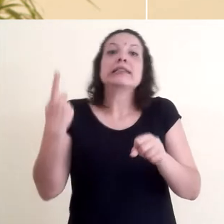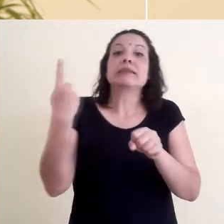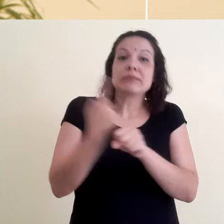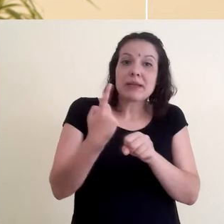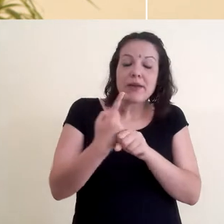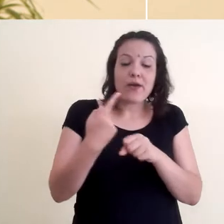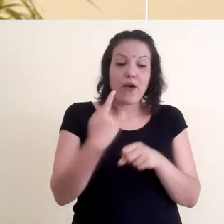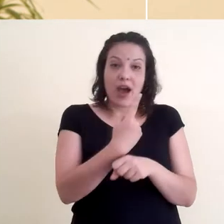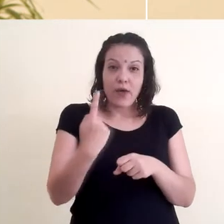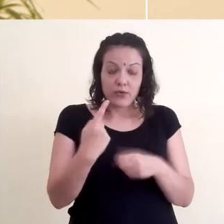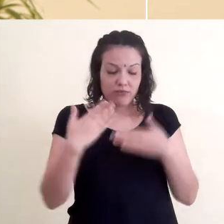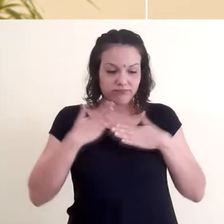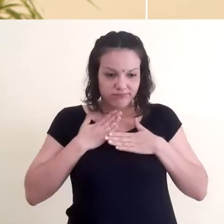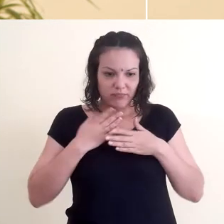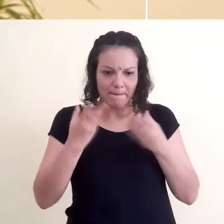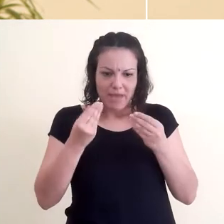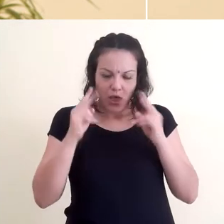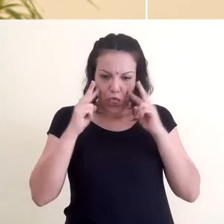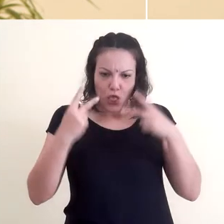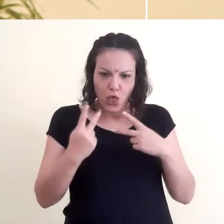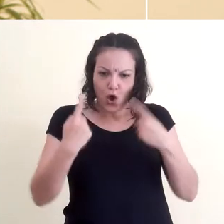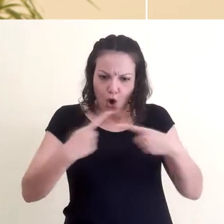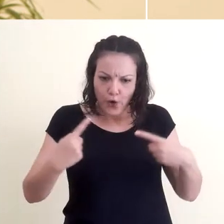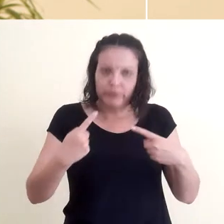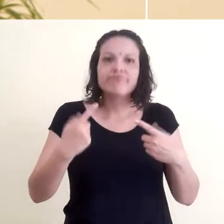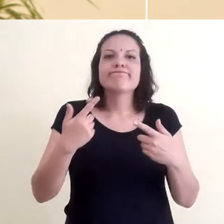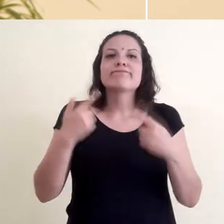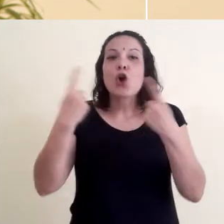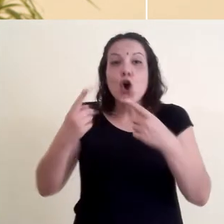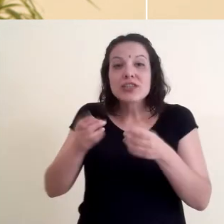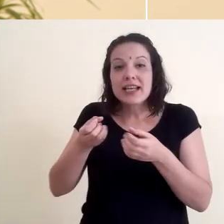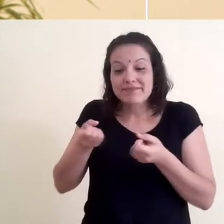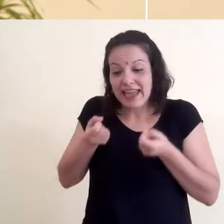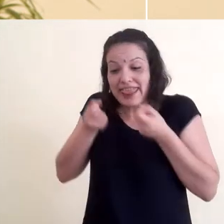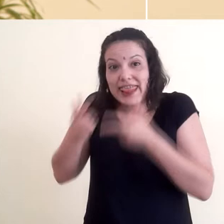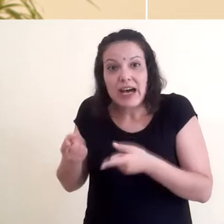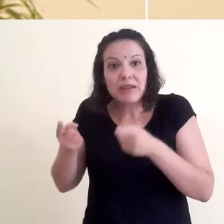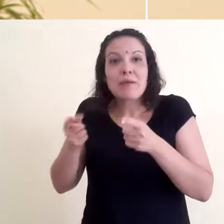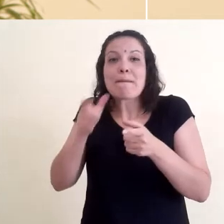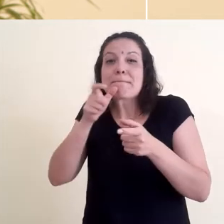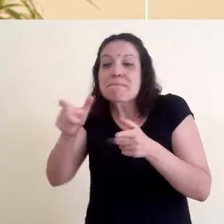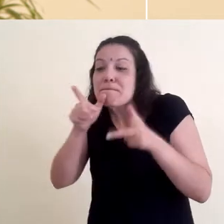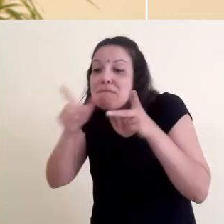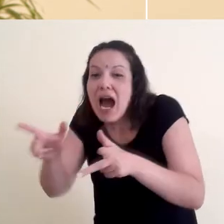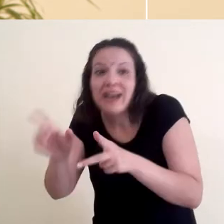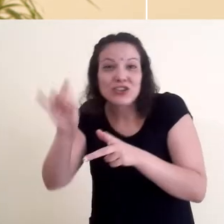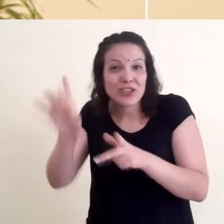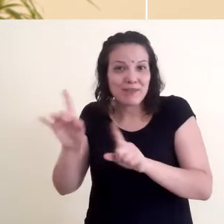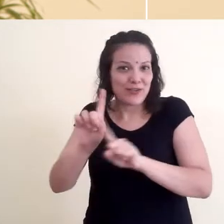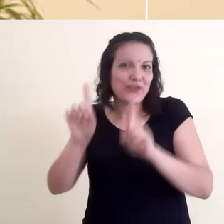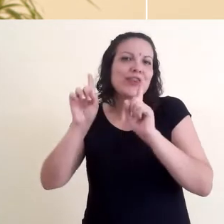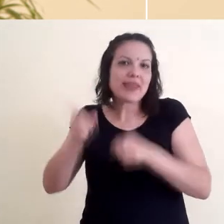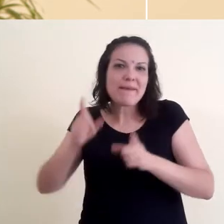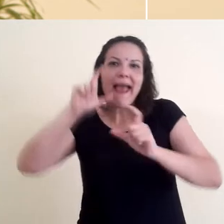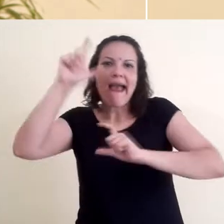reconocer nuestros miedos, porque nuestros mensajes no son solo con las palabras, sino que son también con los gestos, con las actitudes